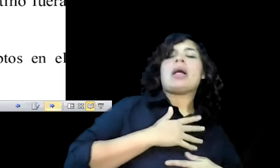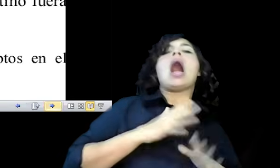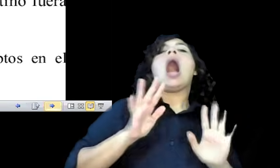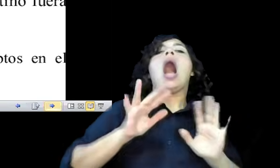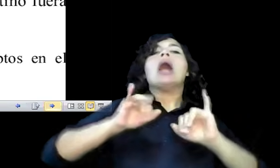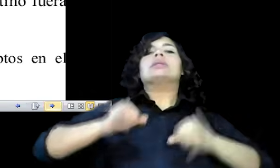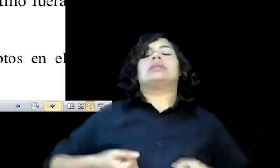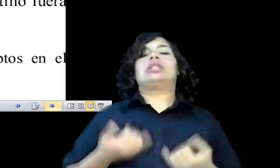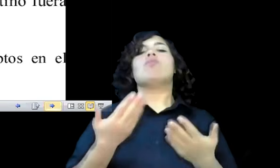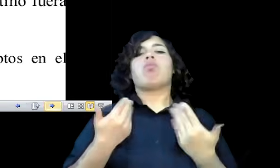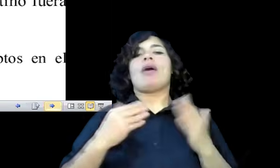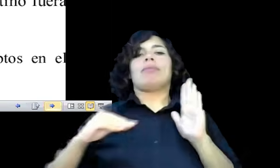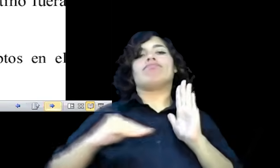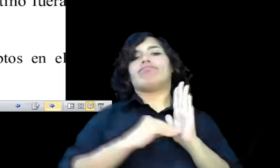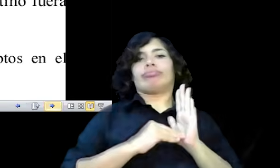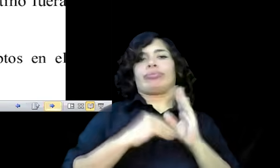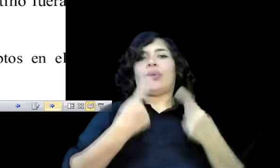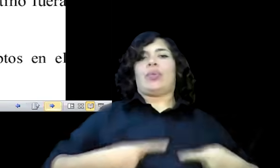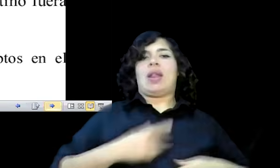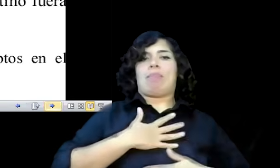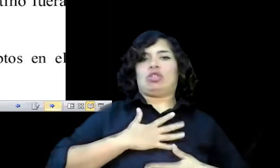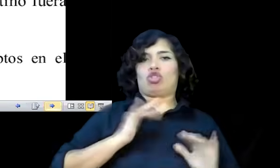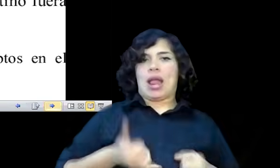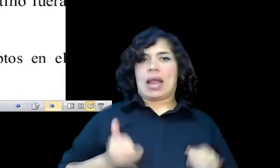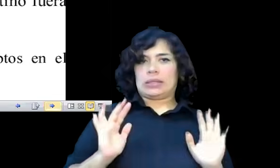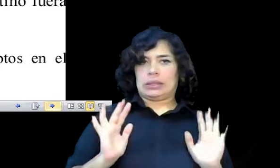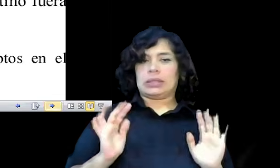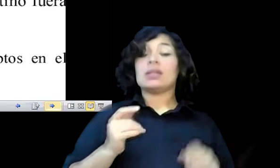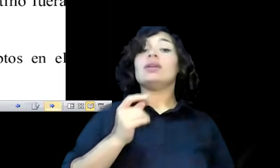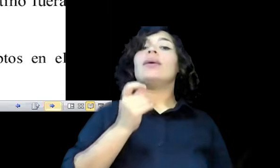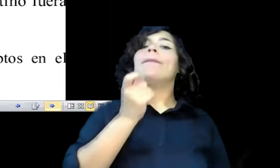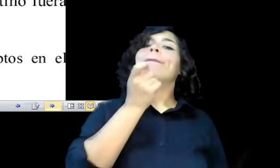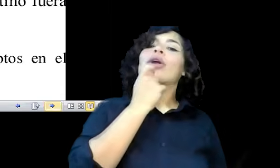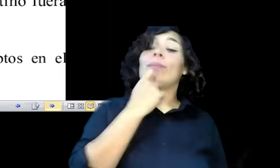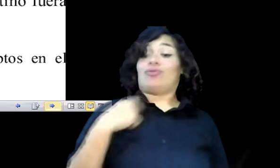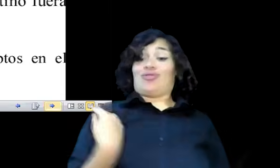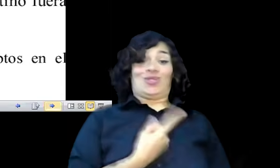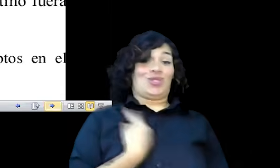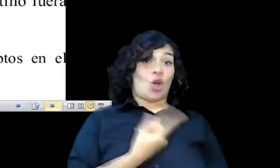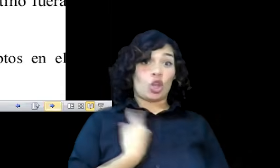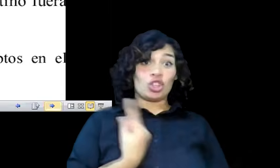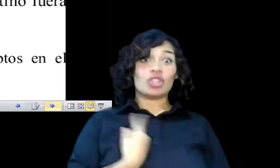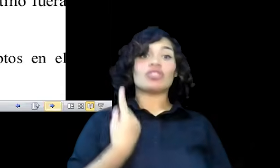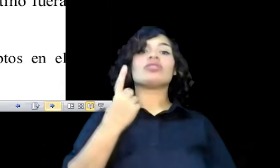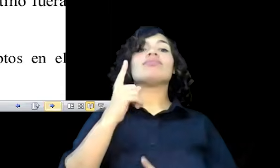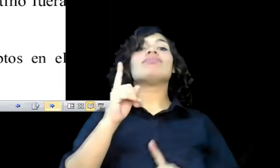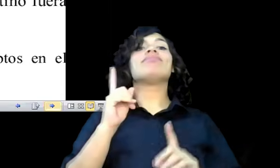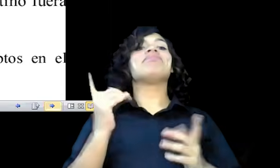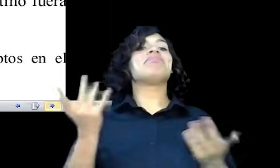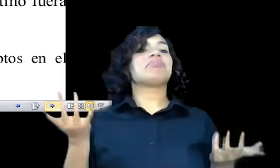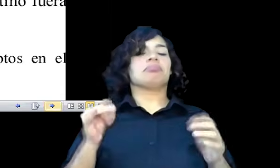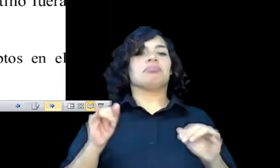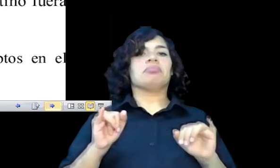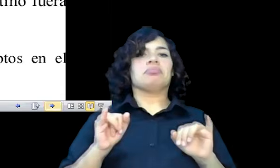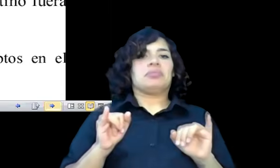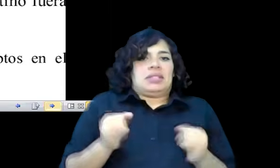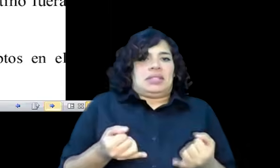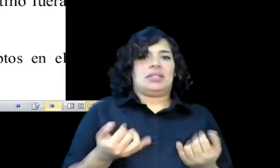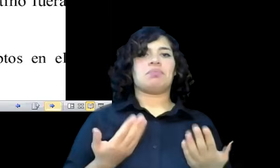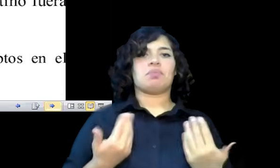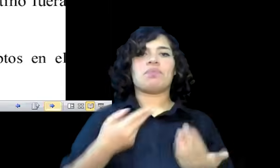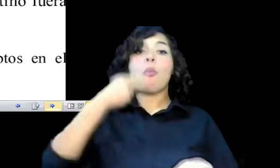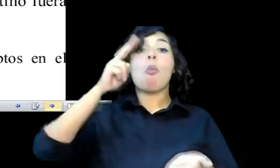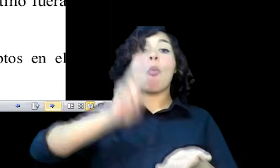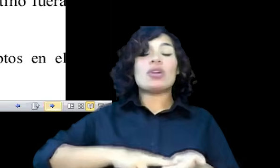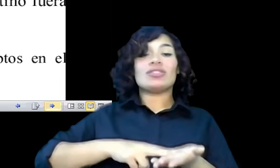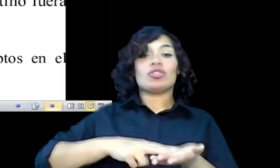para bienes personales. Pero si en el caso, por ejemplo, de nosotros, aquellos que presenten, si está alcanzado por